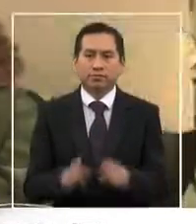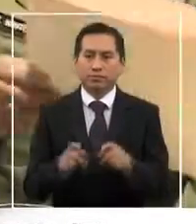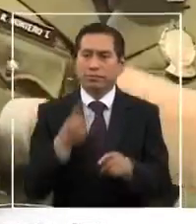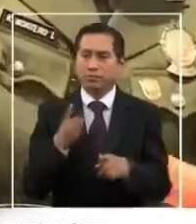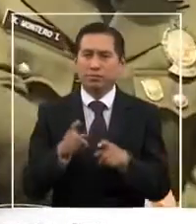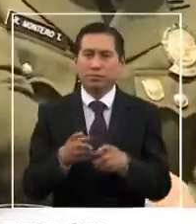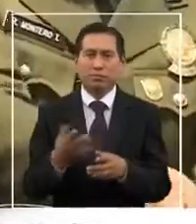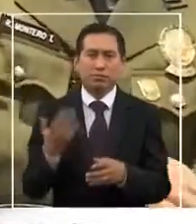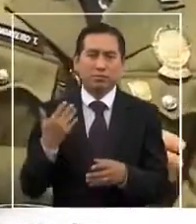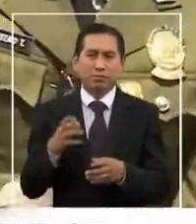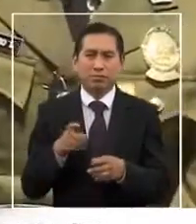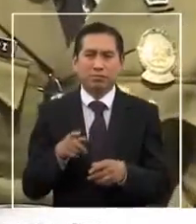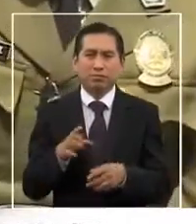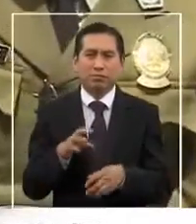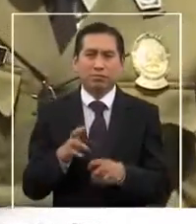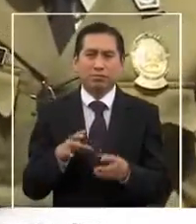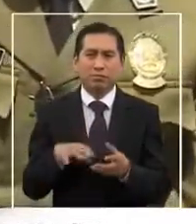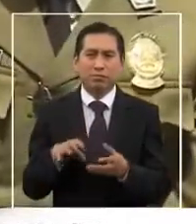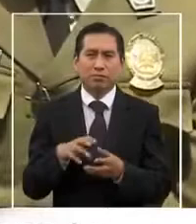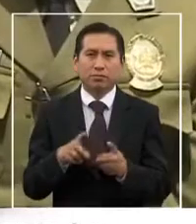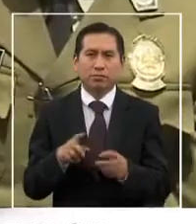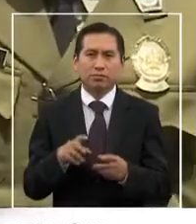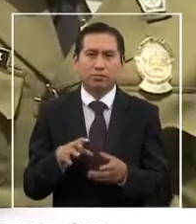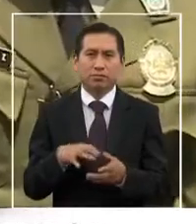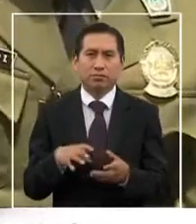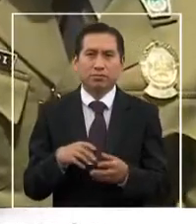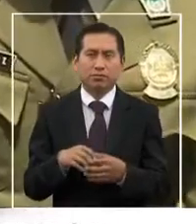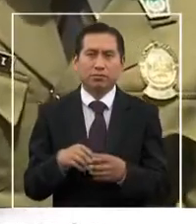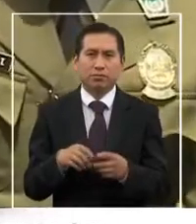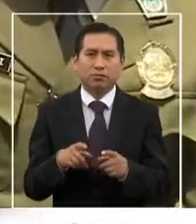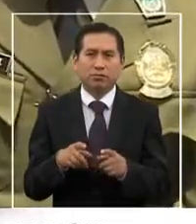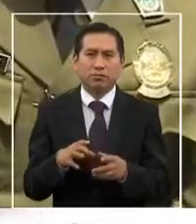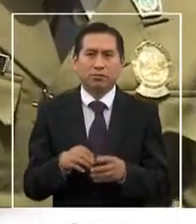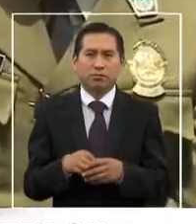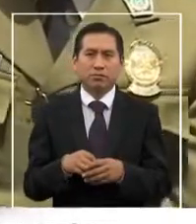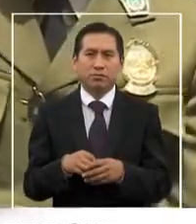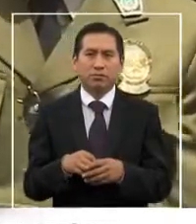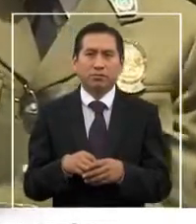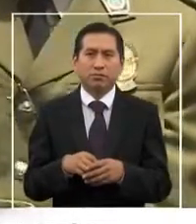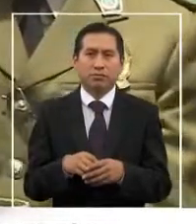tenía orden de aprehensión, sin embargo, ha sido citado por juzgados de la ciudad de Santa Cruz.